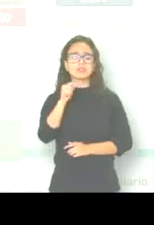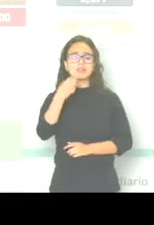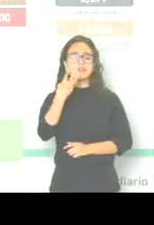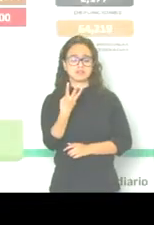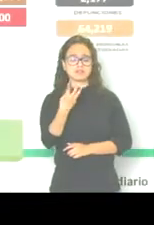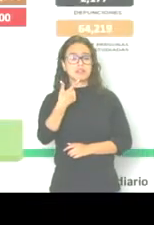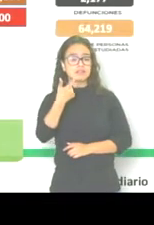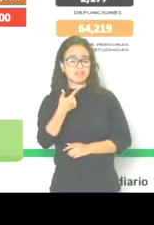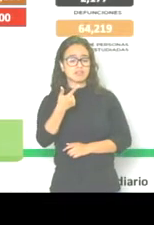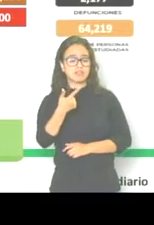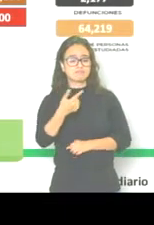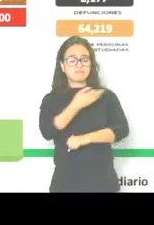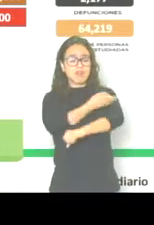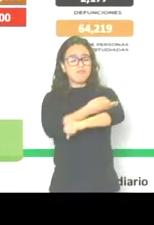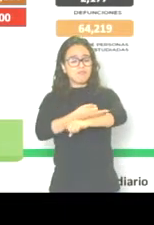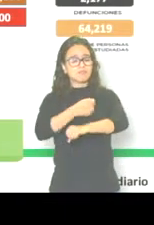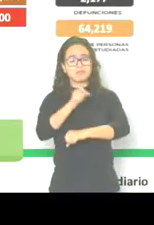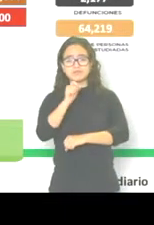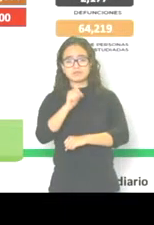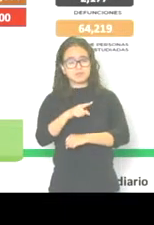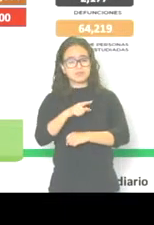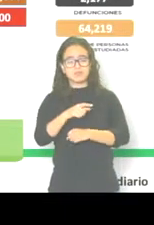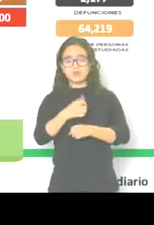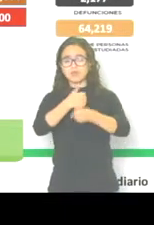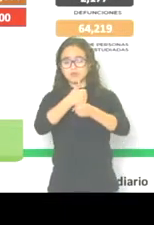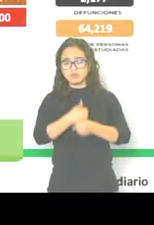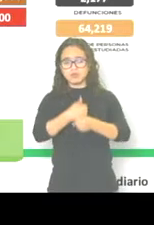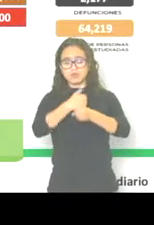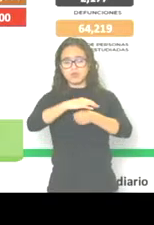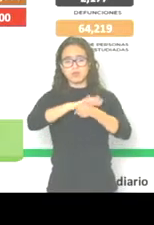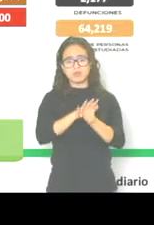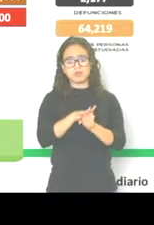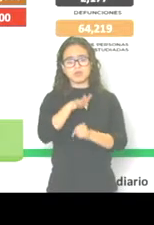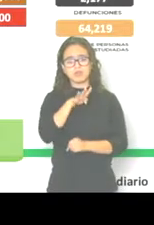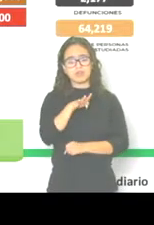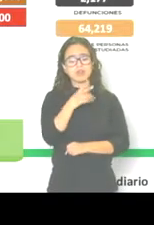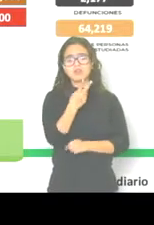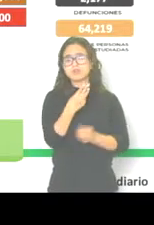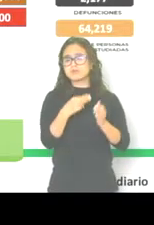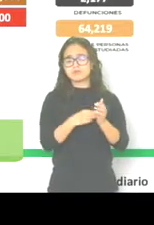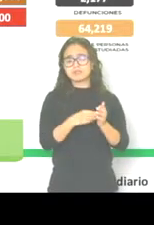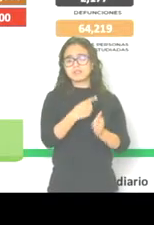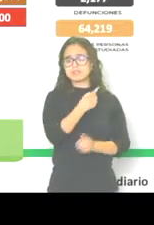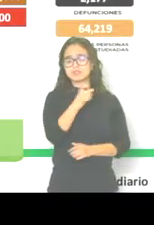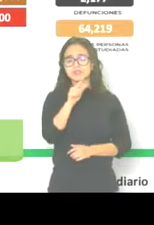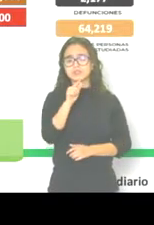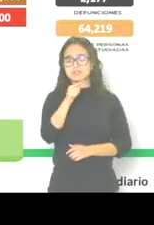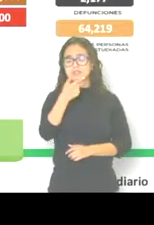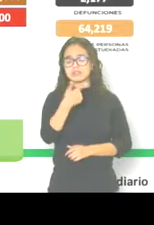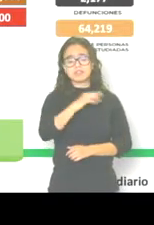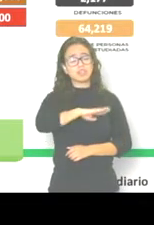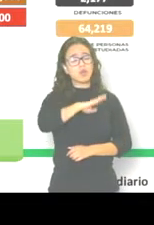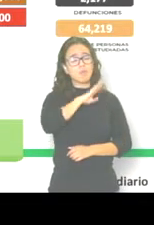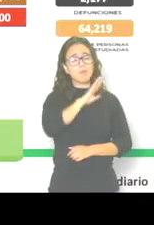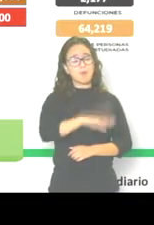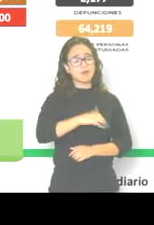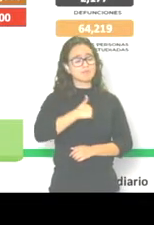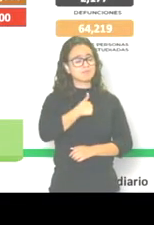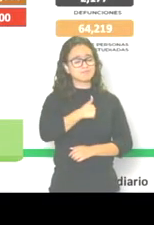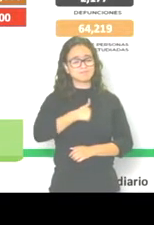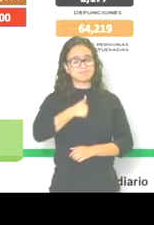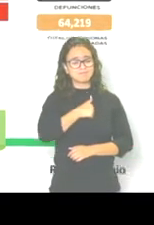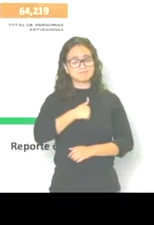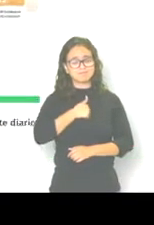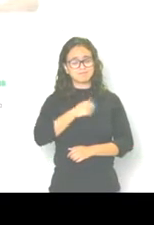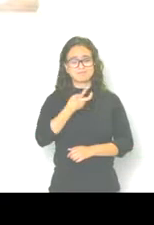2,177 las familias afectadas por el COVID y desde luego 2,177 lamentables defunciones por esta epidemia